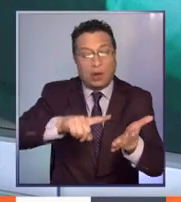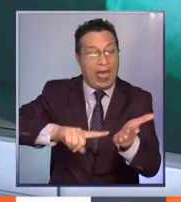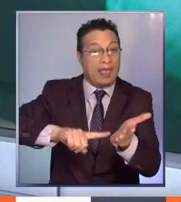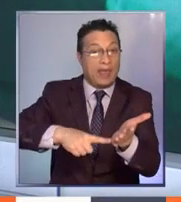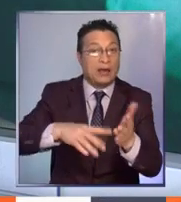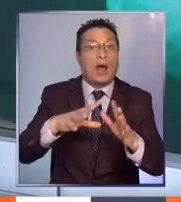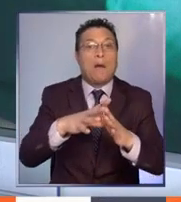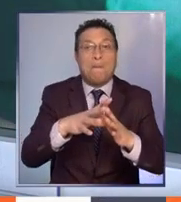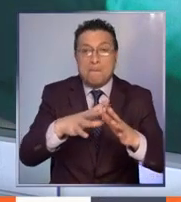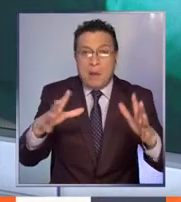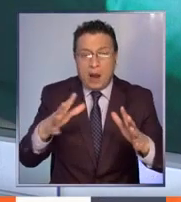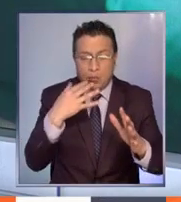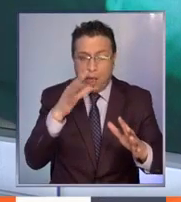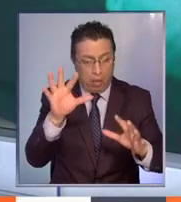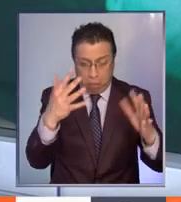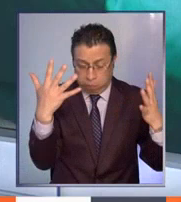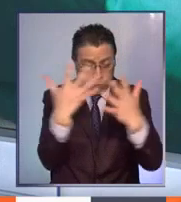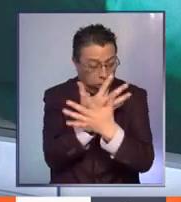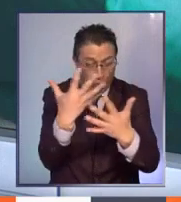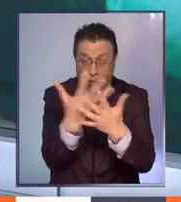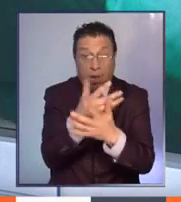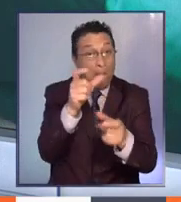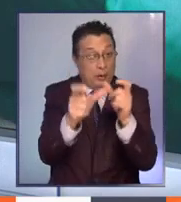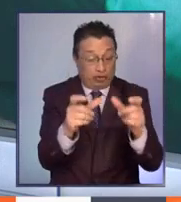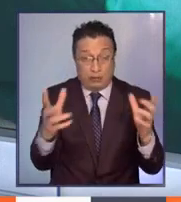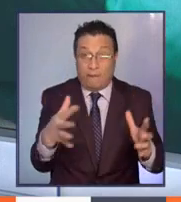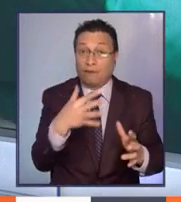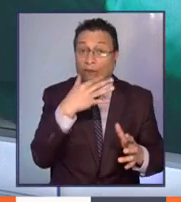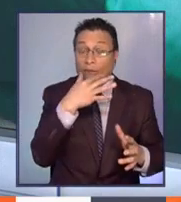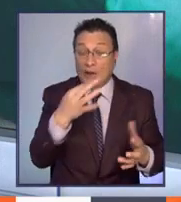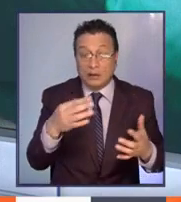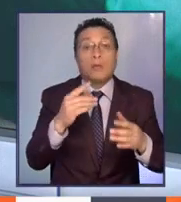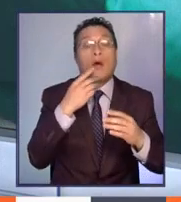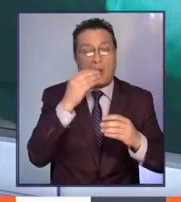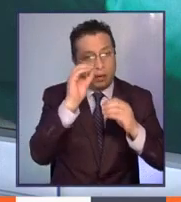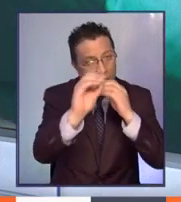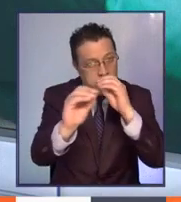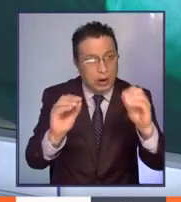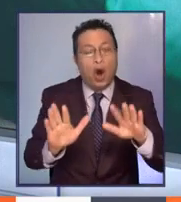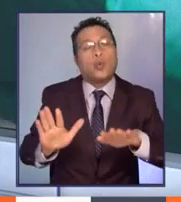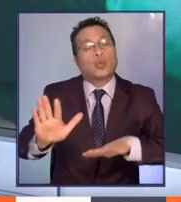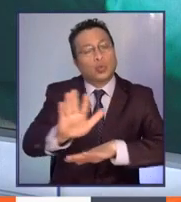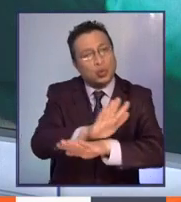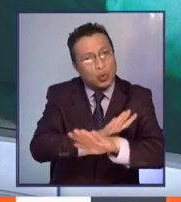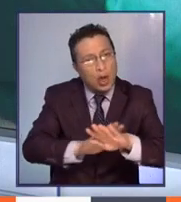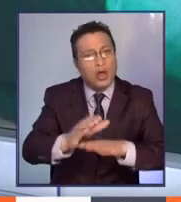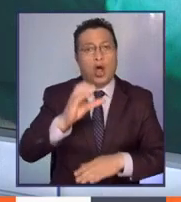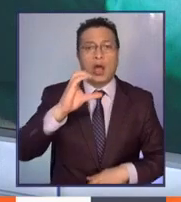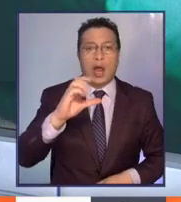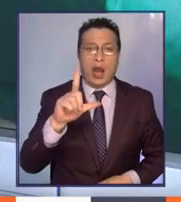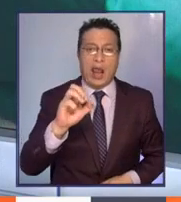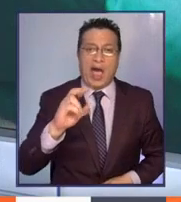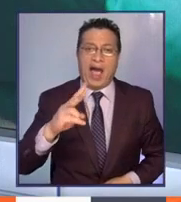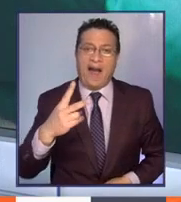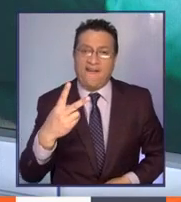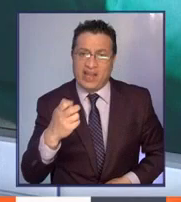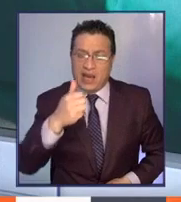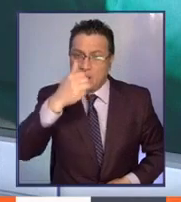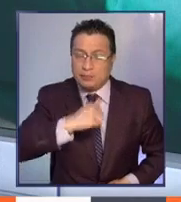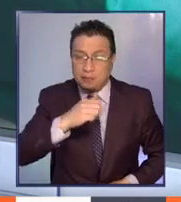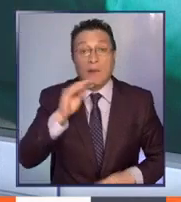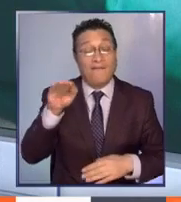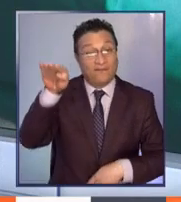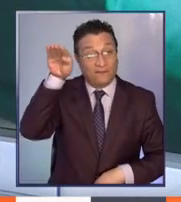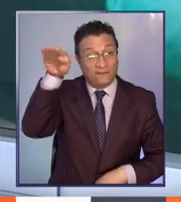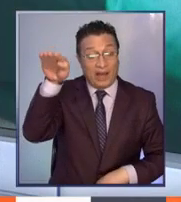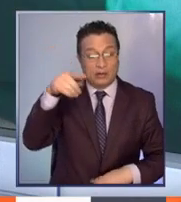más imperceptibles para los clientes. Es por eso que el llamado es a ser cuidadosos con las claves y preferir las sucursales